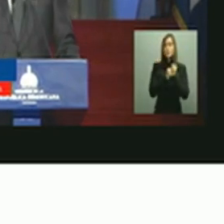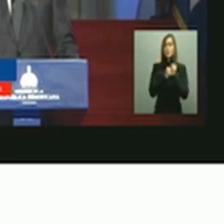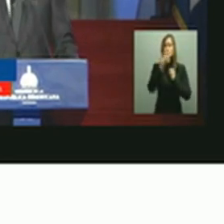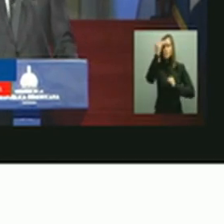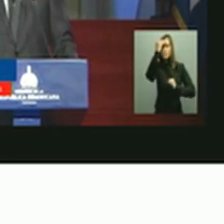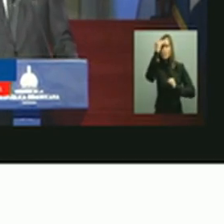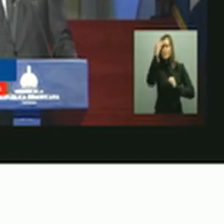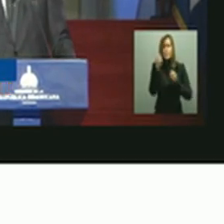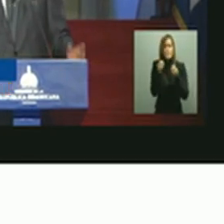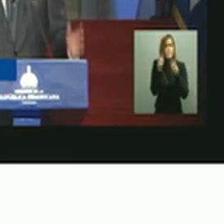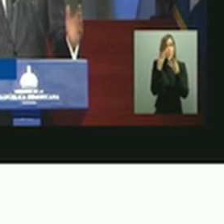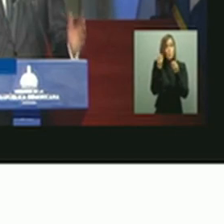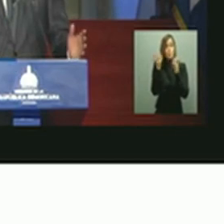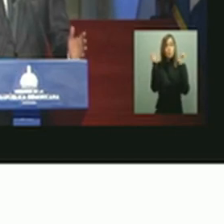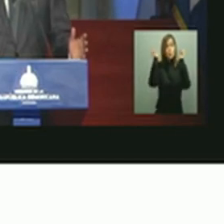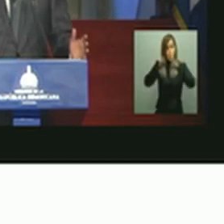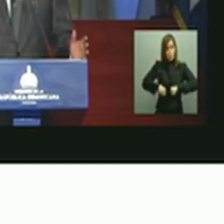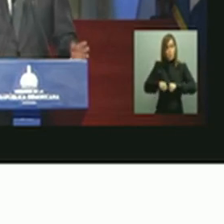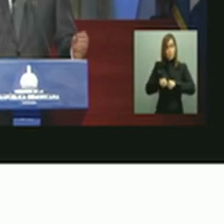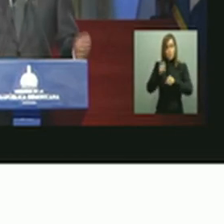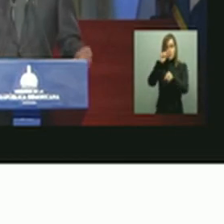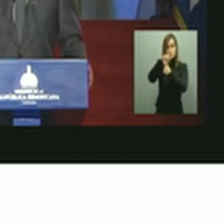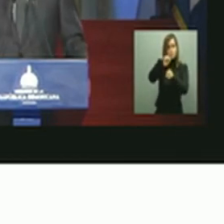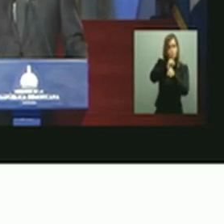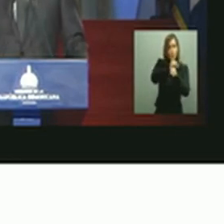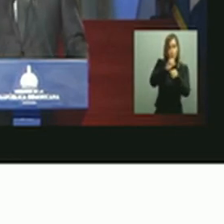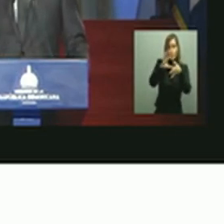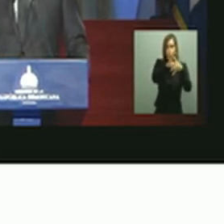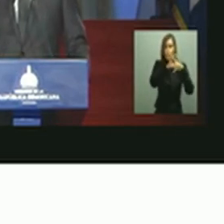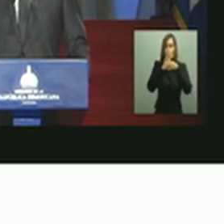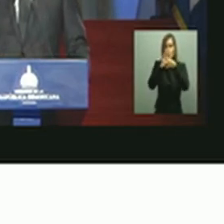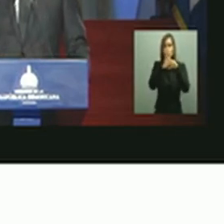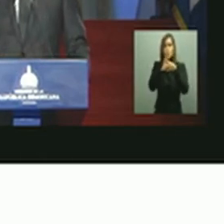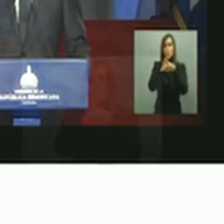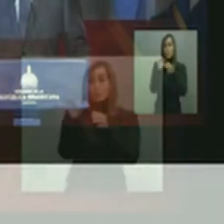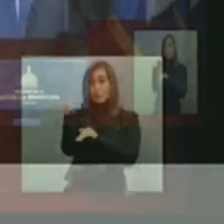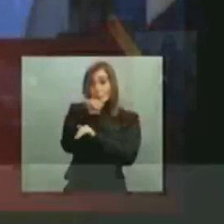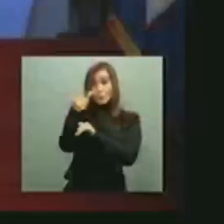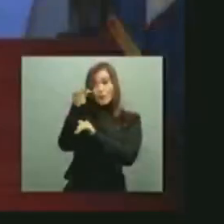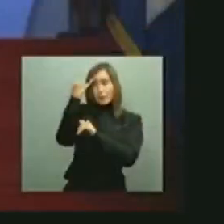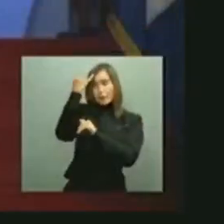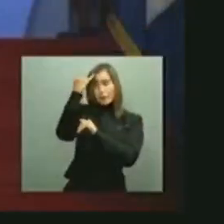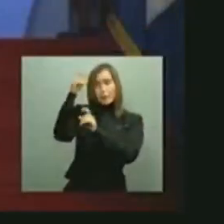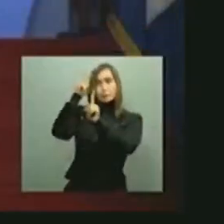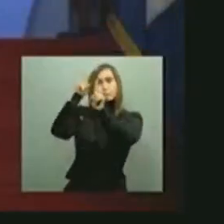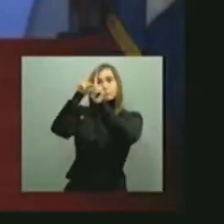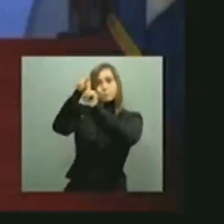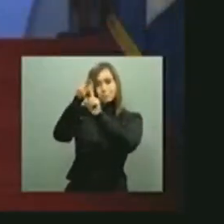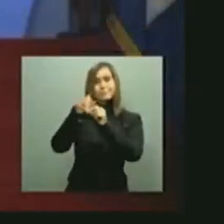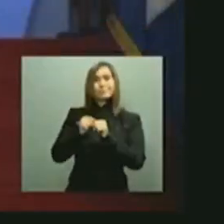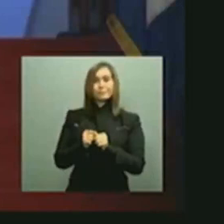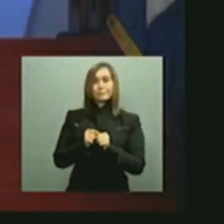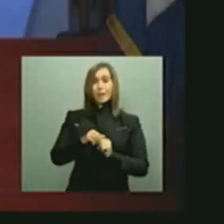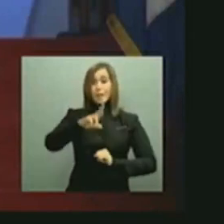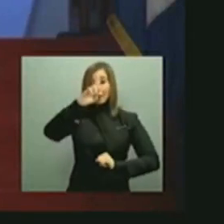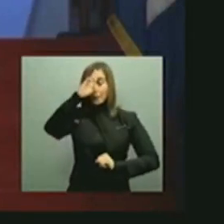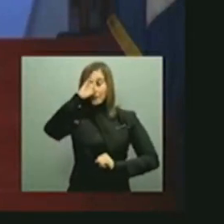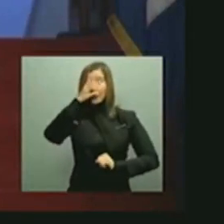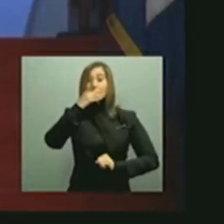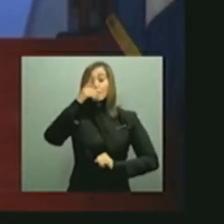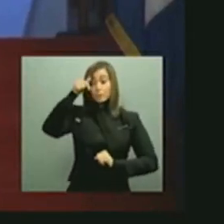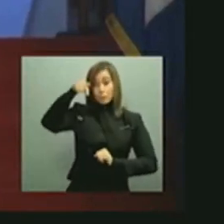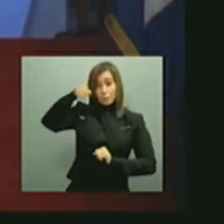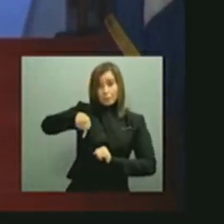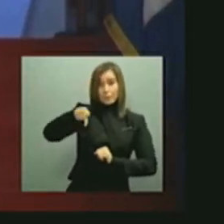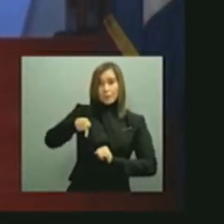fiscal se pueda lograr. Otra reforma que habló el presidente es la reforma laboral. Ustedes saben que hay un tema con relación a